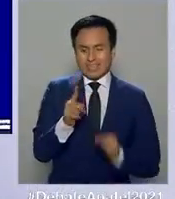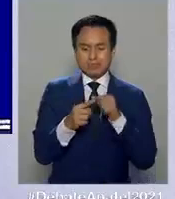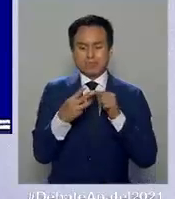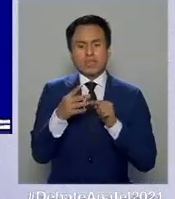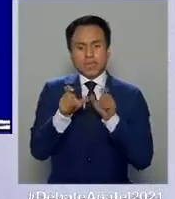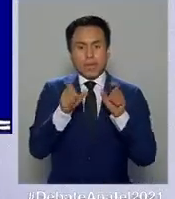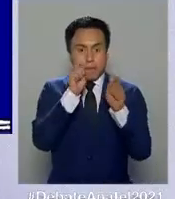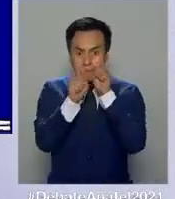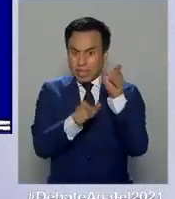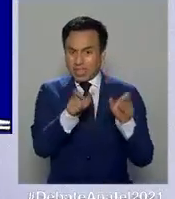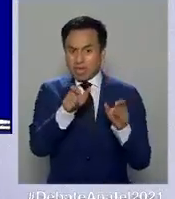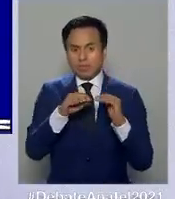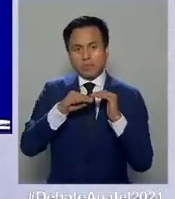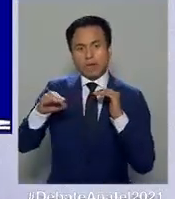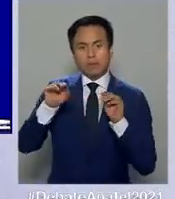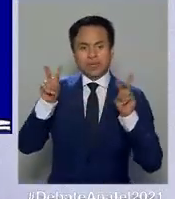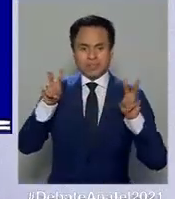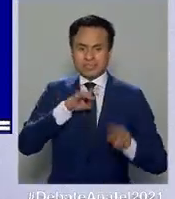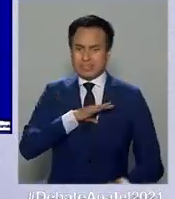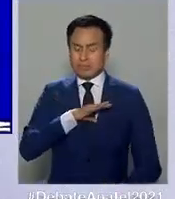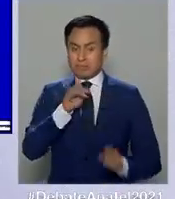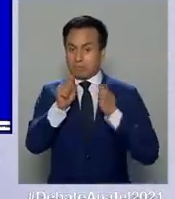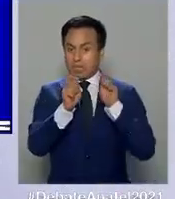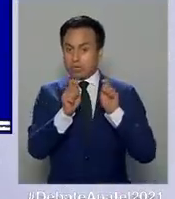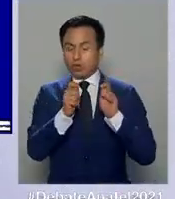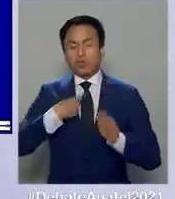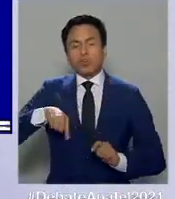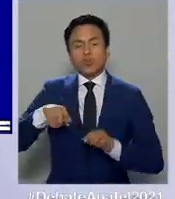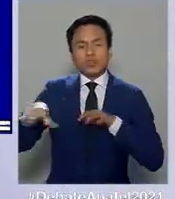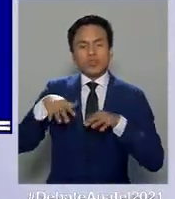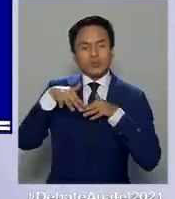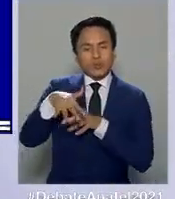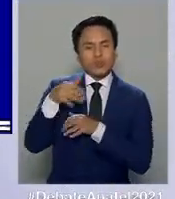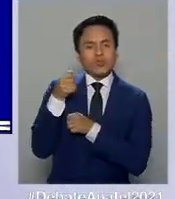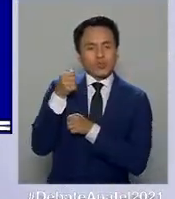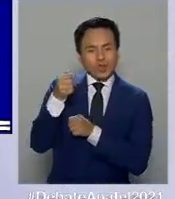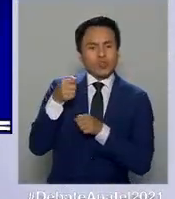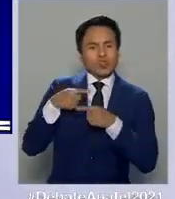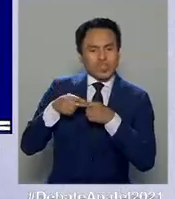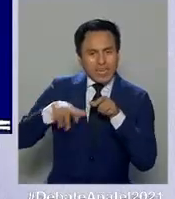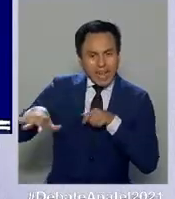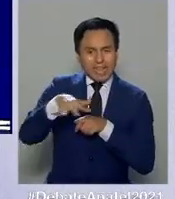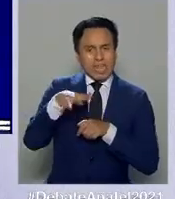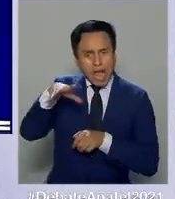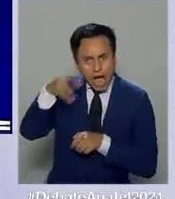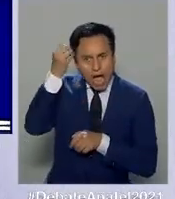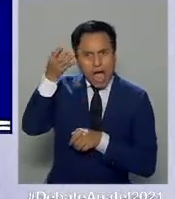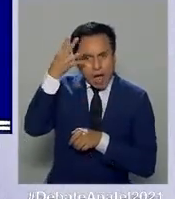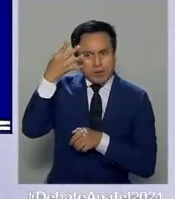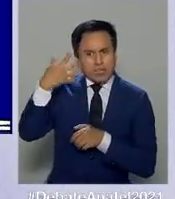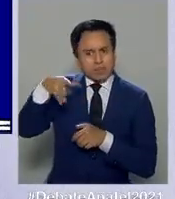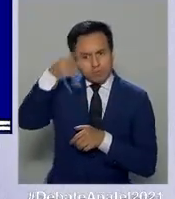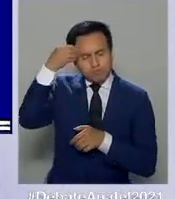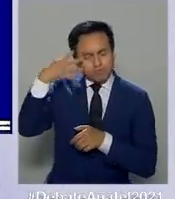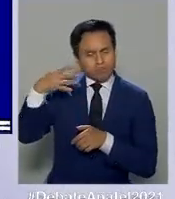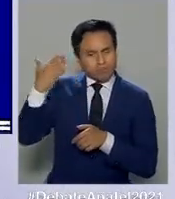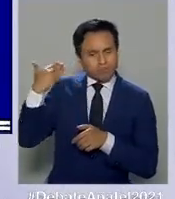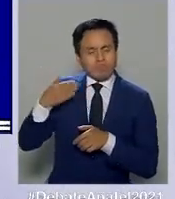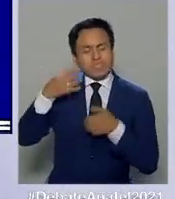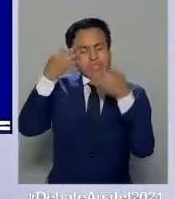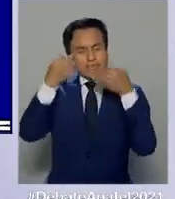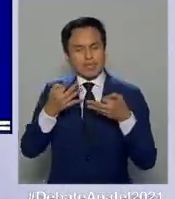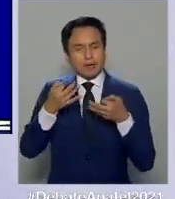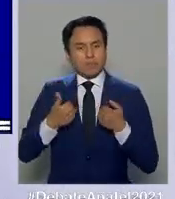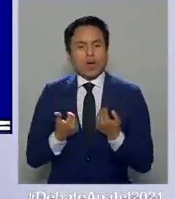un peligro para la estabilidad y la paz de Chile. Lo que nosotros, que venimos de los movimientos sociales, que hemos aprendido de aquello, tenemos la certeza de que vamos a